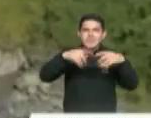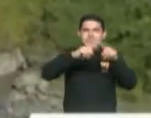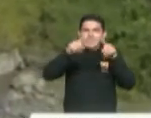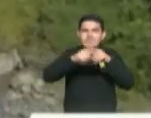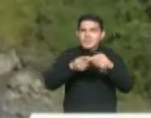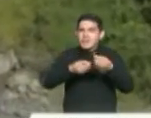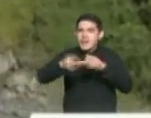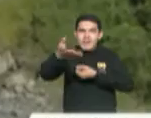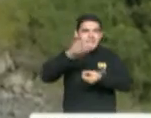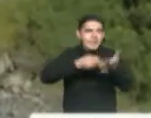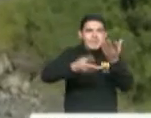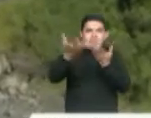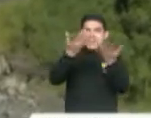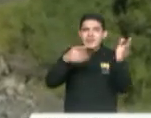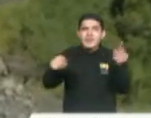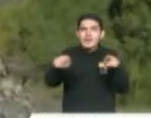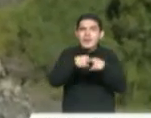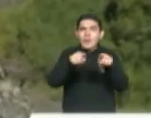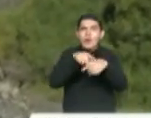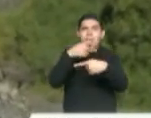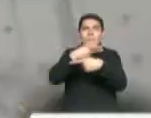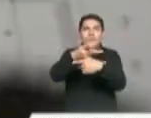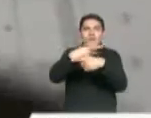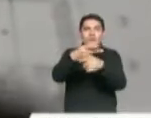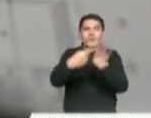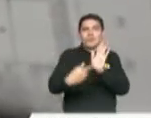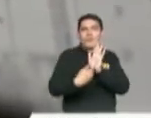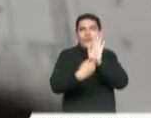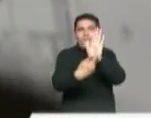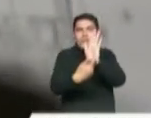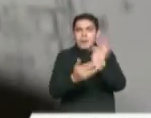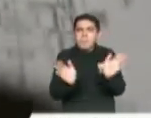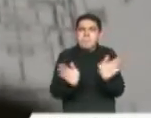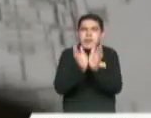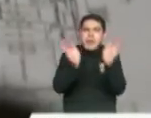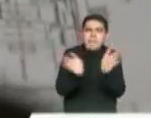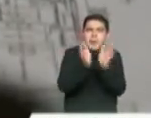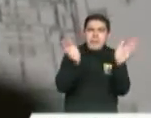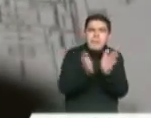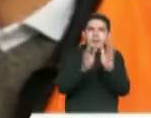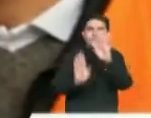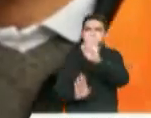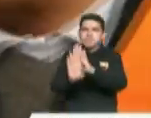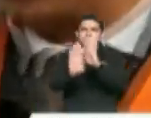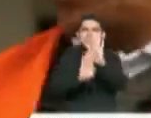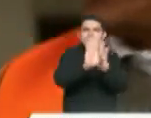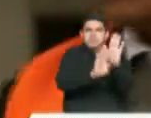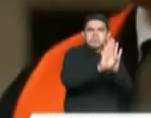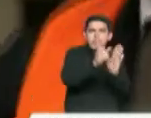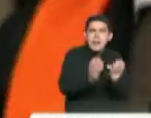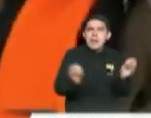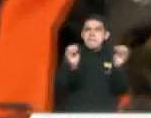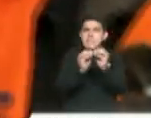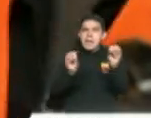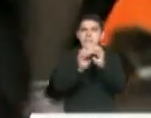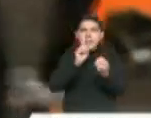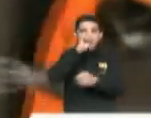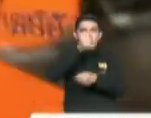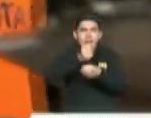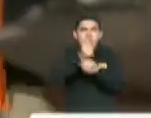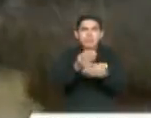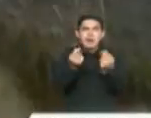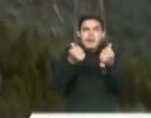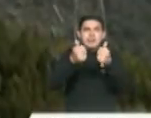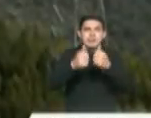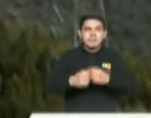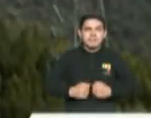a los requerimientos de una matriz productiva que dé impulso a la creación de nuevos polos de desarrollo y generación de empleo de calidad